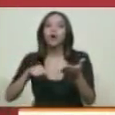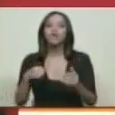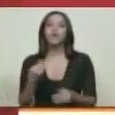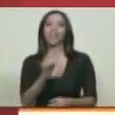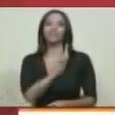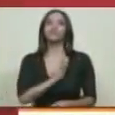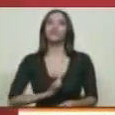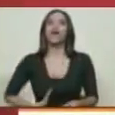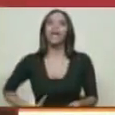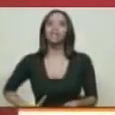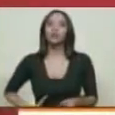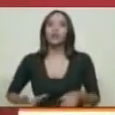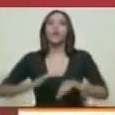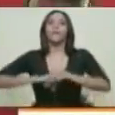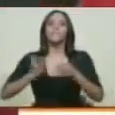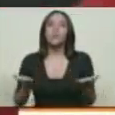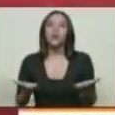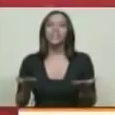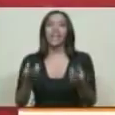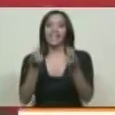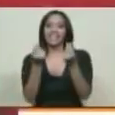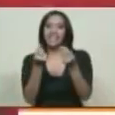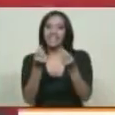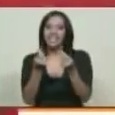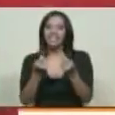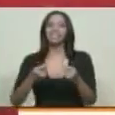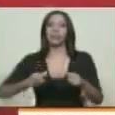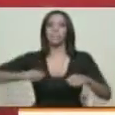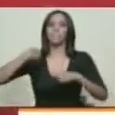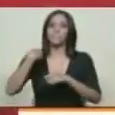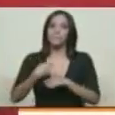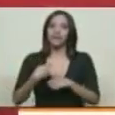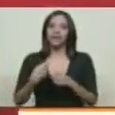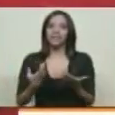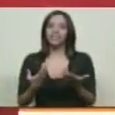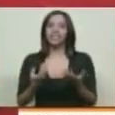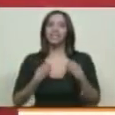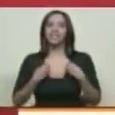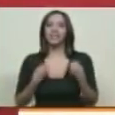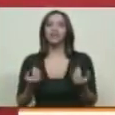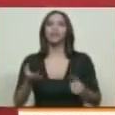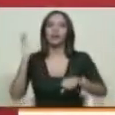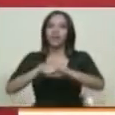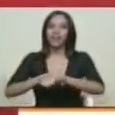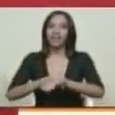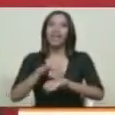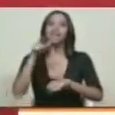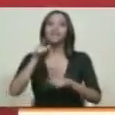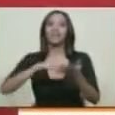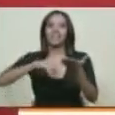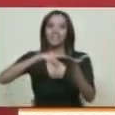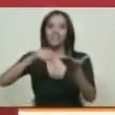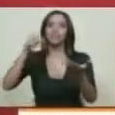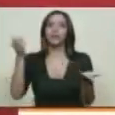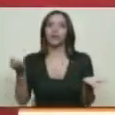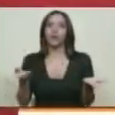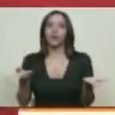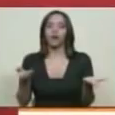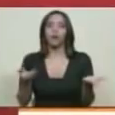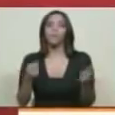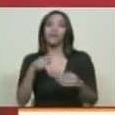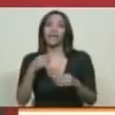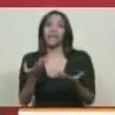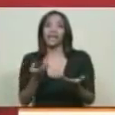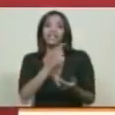madrileña, porque el portugués, el de los reales, que yo sé dónde vive, allí en el este no le van y le montan los ganchos, fue el que sentó a firmarse, porque claro, ese gerente es un